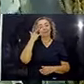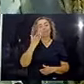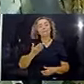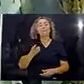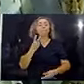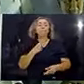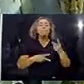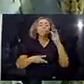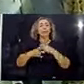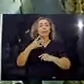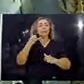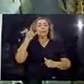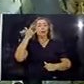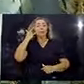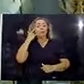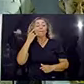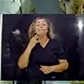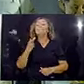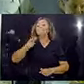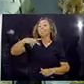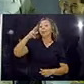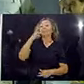pero regresamos a Yucatán